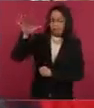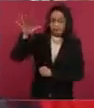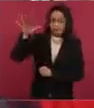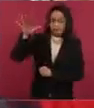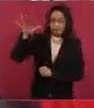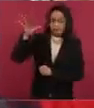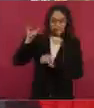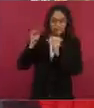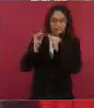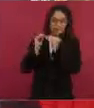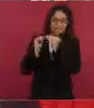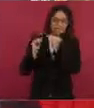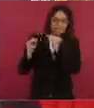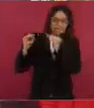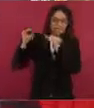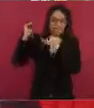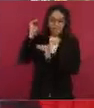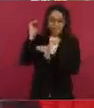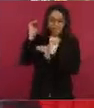el sueldo